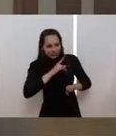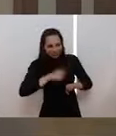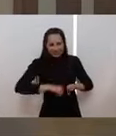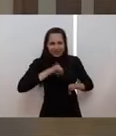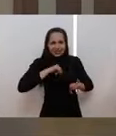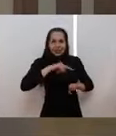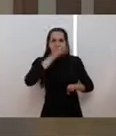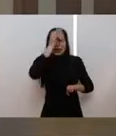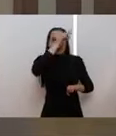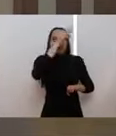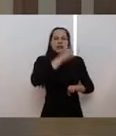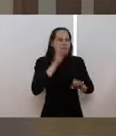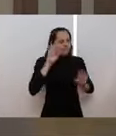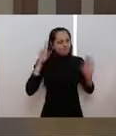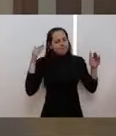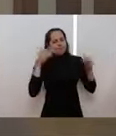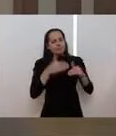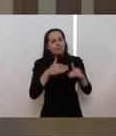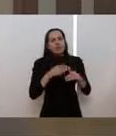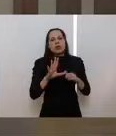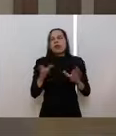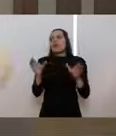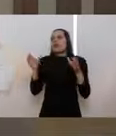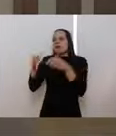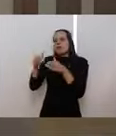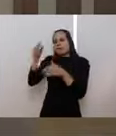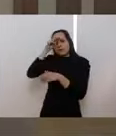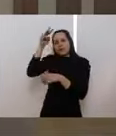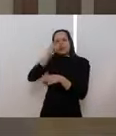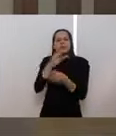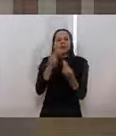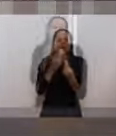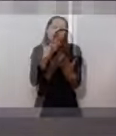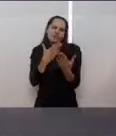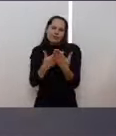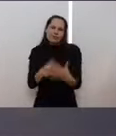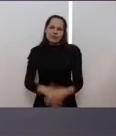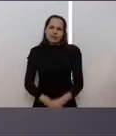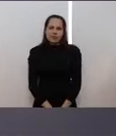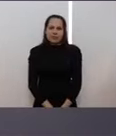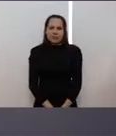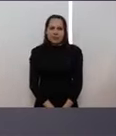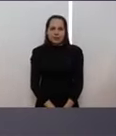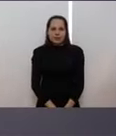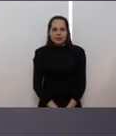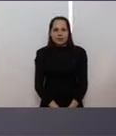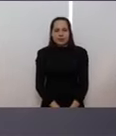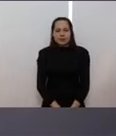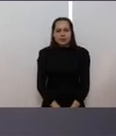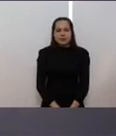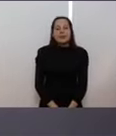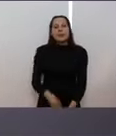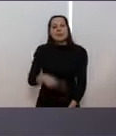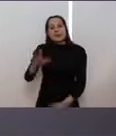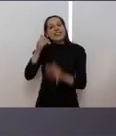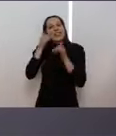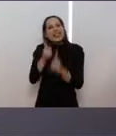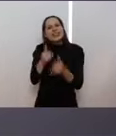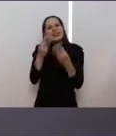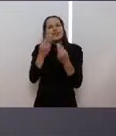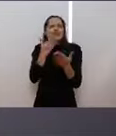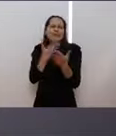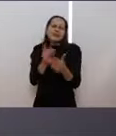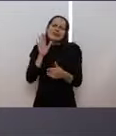el eje central del subsistema de salud las fuerzas militares muchas gracias ingeniero muchas gracias a ustedes por